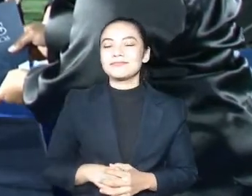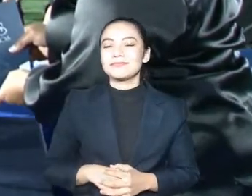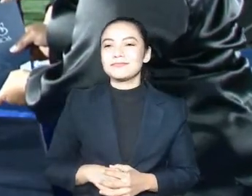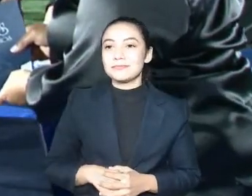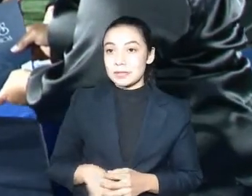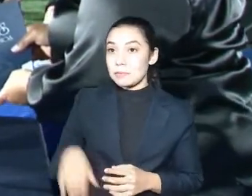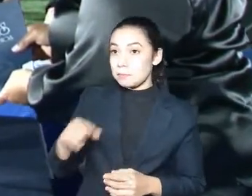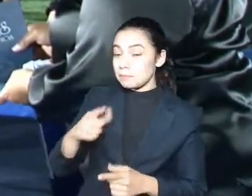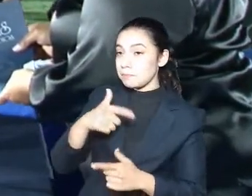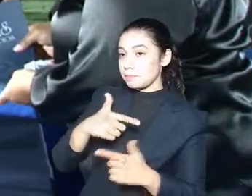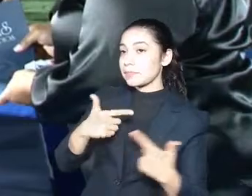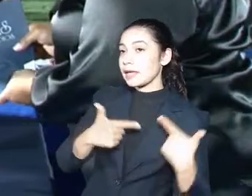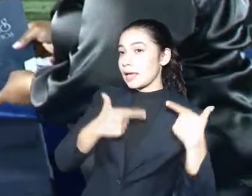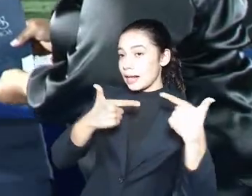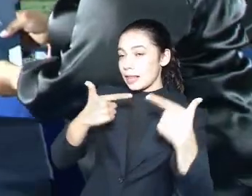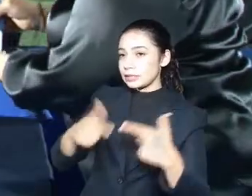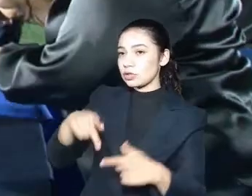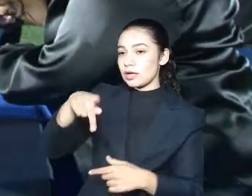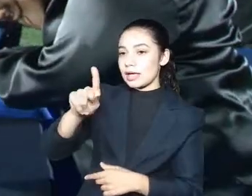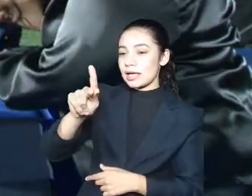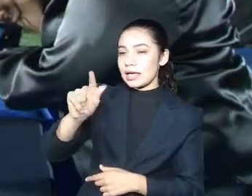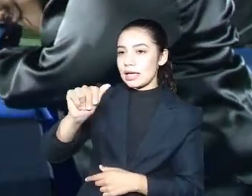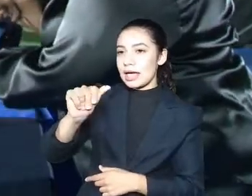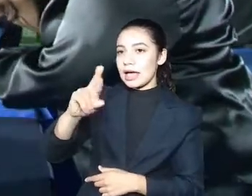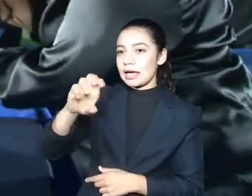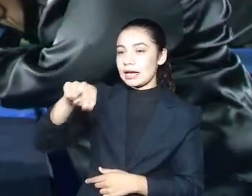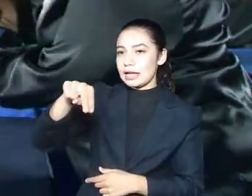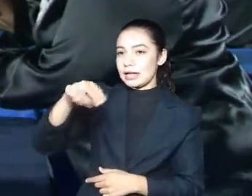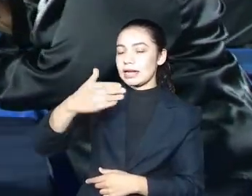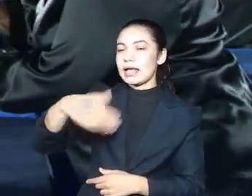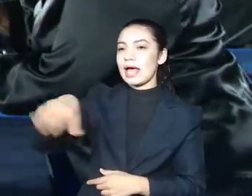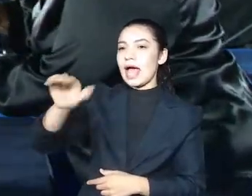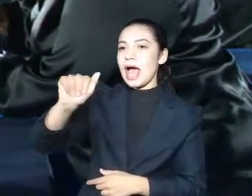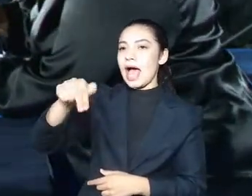Integrante de esta generación es Karen Andrea Flores Brockman.